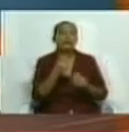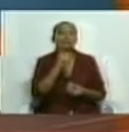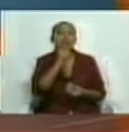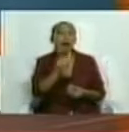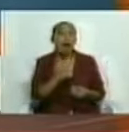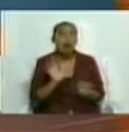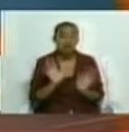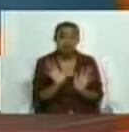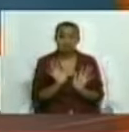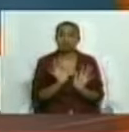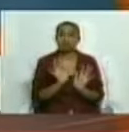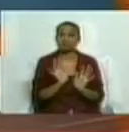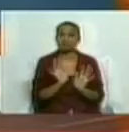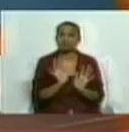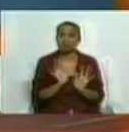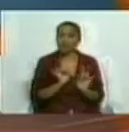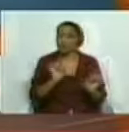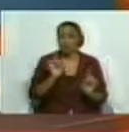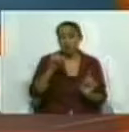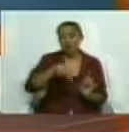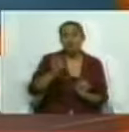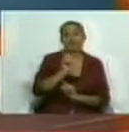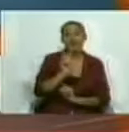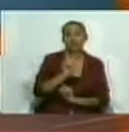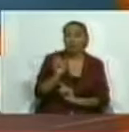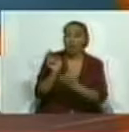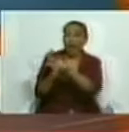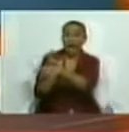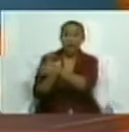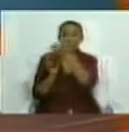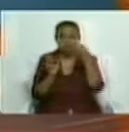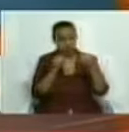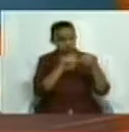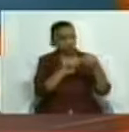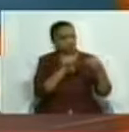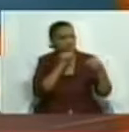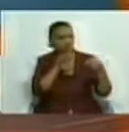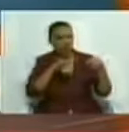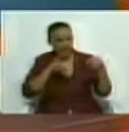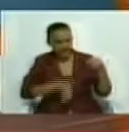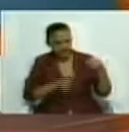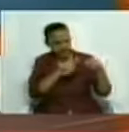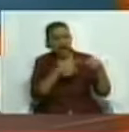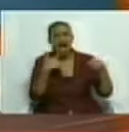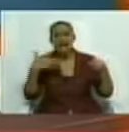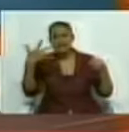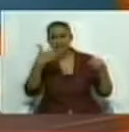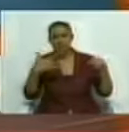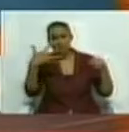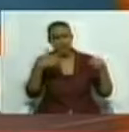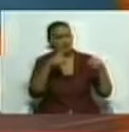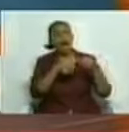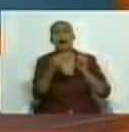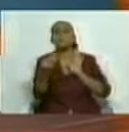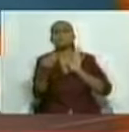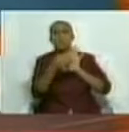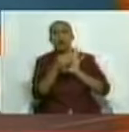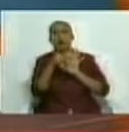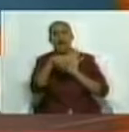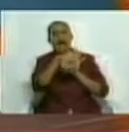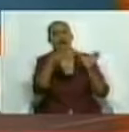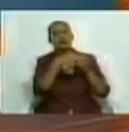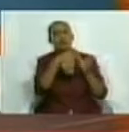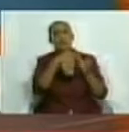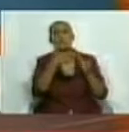que esas personas de dichas nacionalidades Son miembros de una banda que en este caso